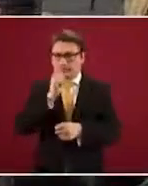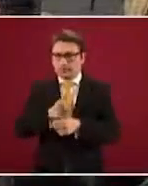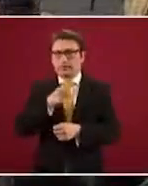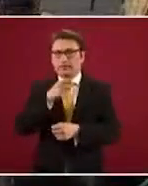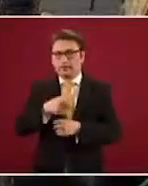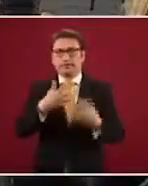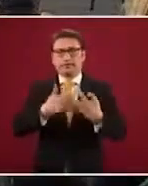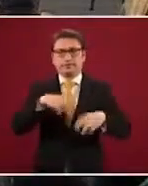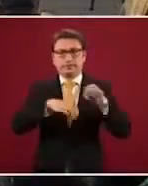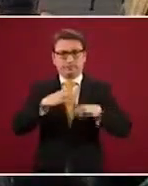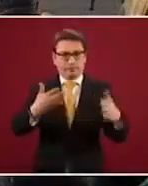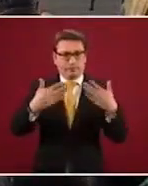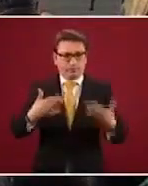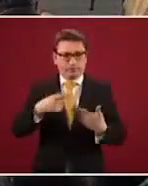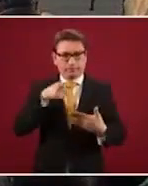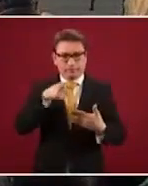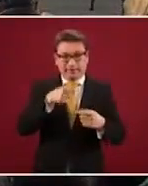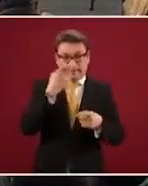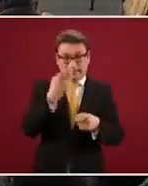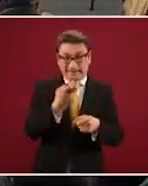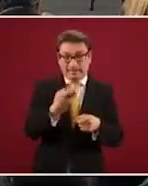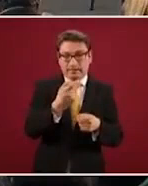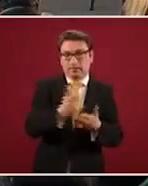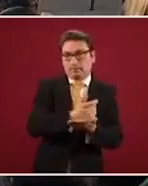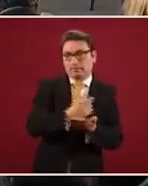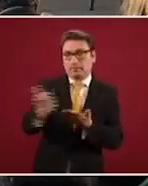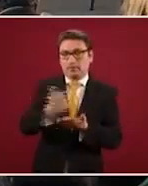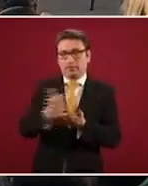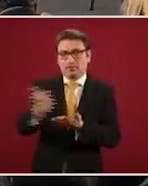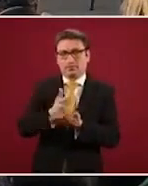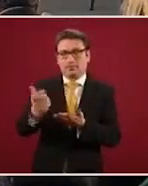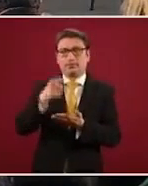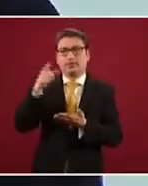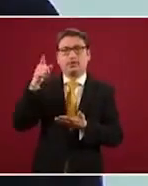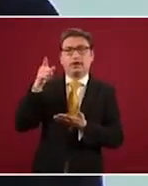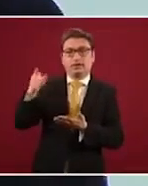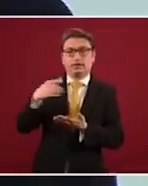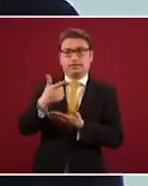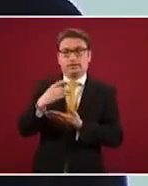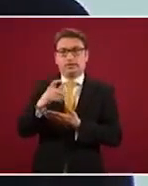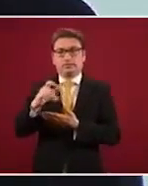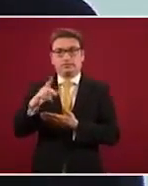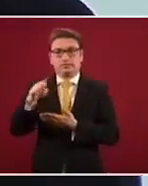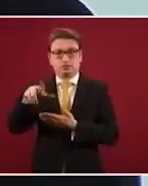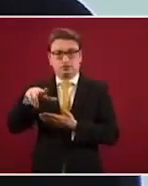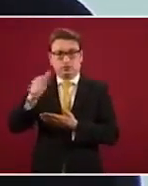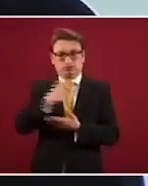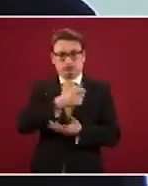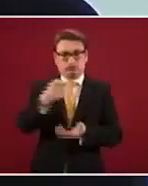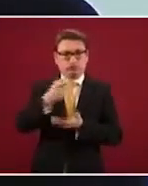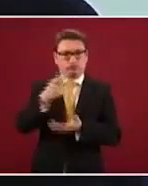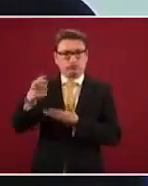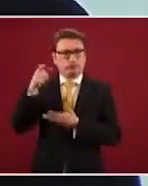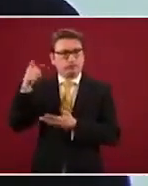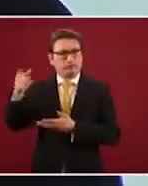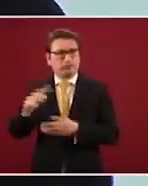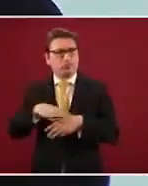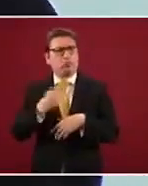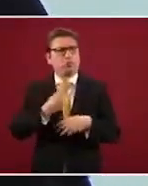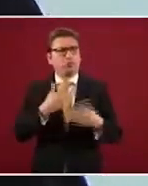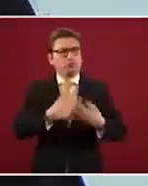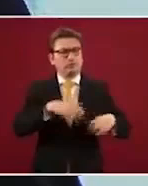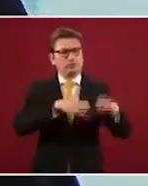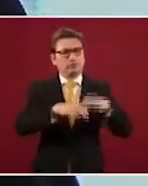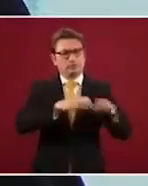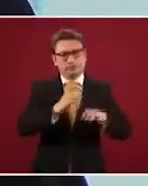que esta empresa panameña es la que le pagaba el modo de vida en Miami al señor García Luna. Es decir, la pregunta es por qué una empresa panameña